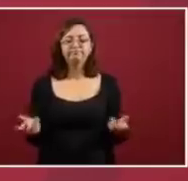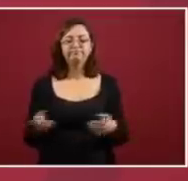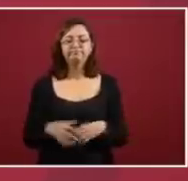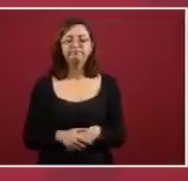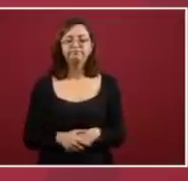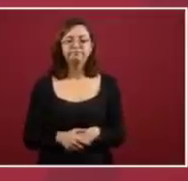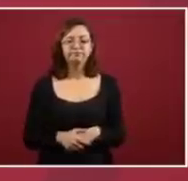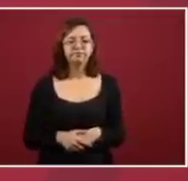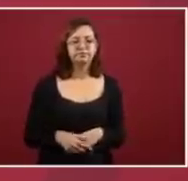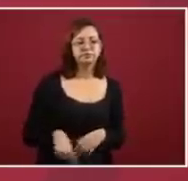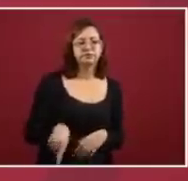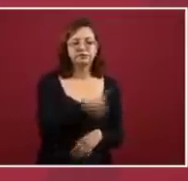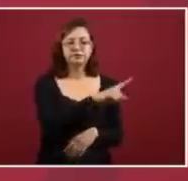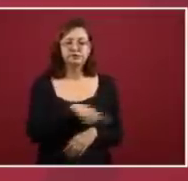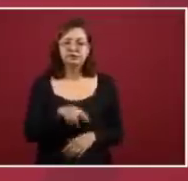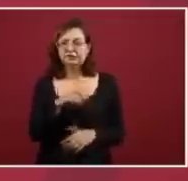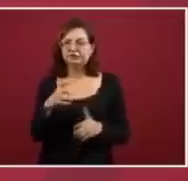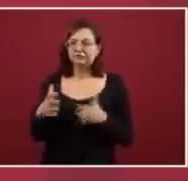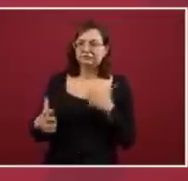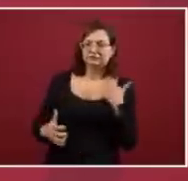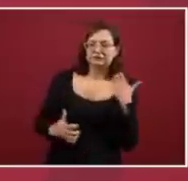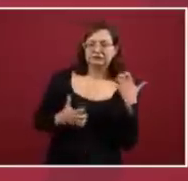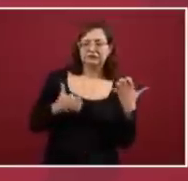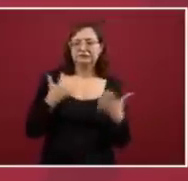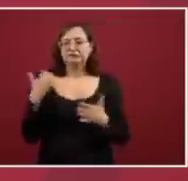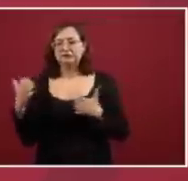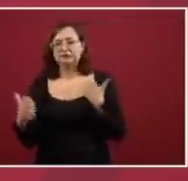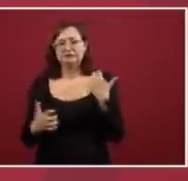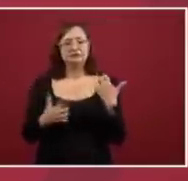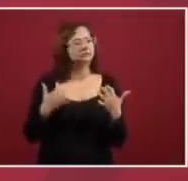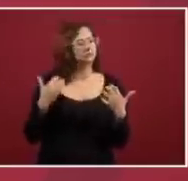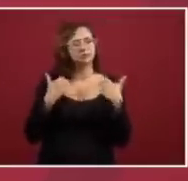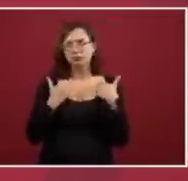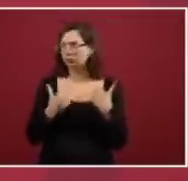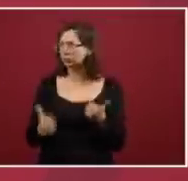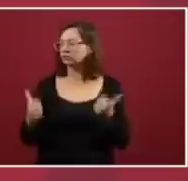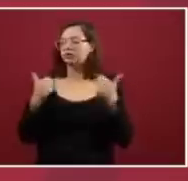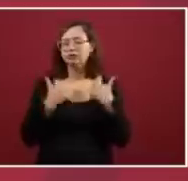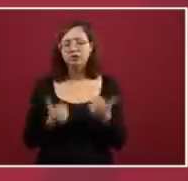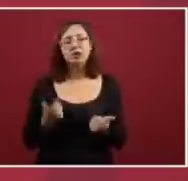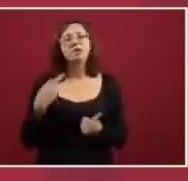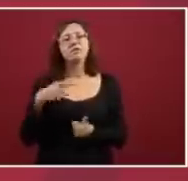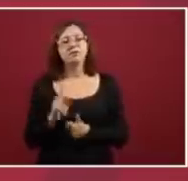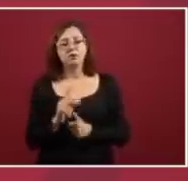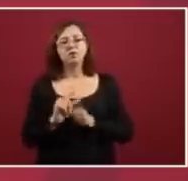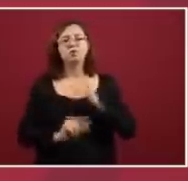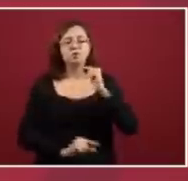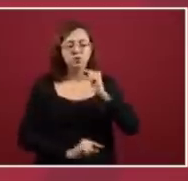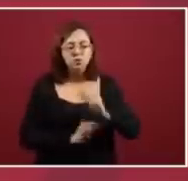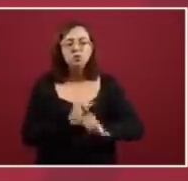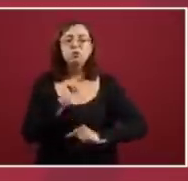les cuesta entender la nueva realidad, pero ahí van poco a poco